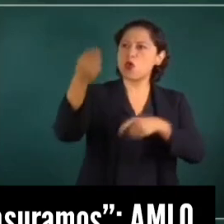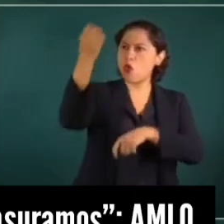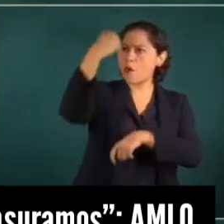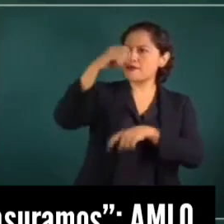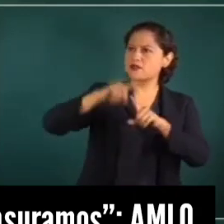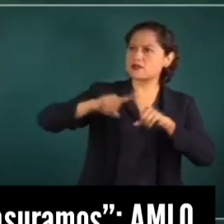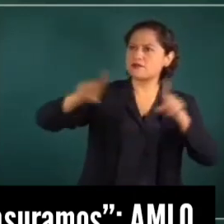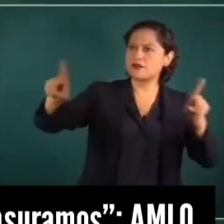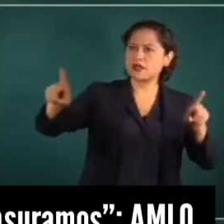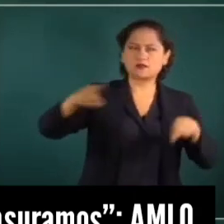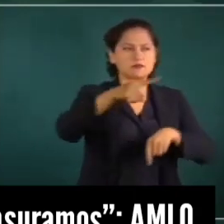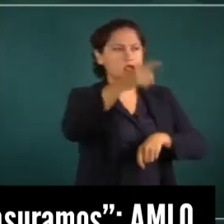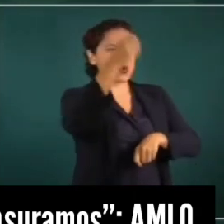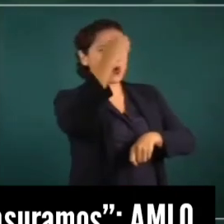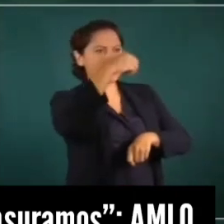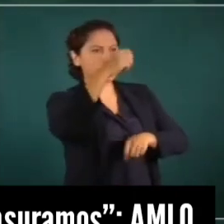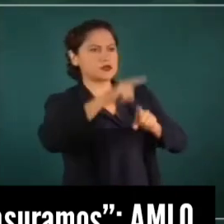contrapesos.